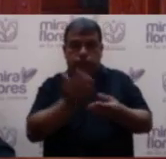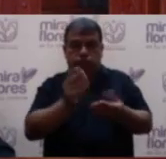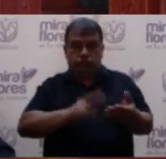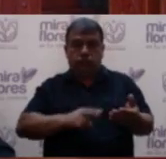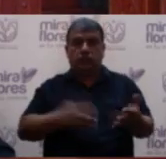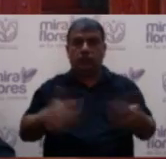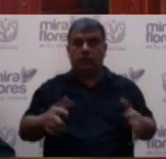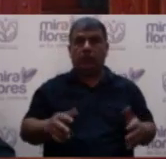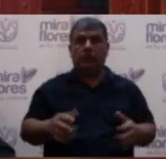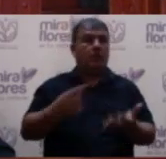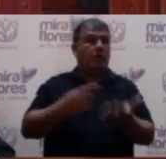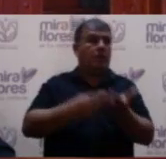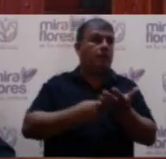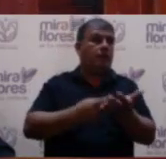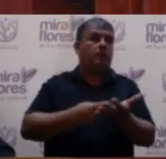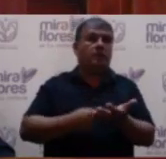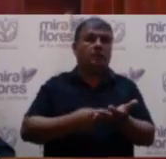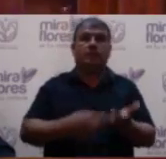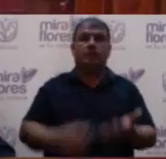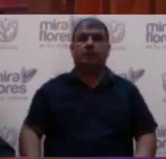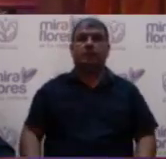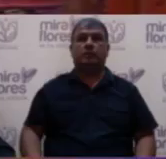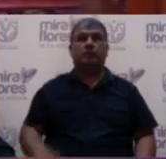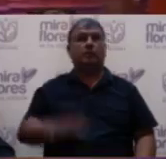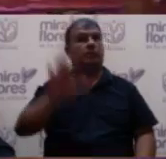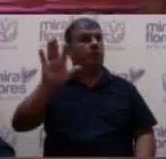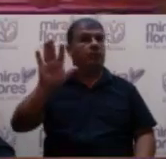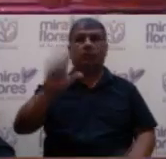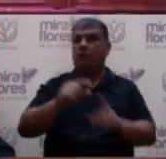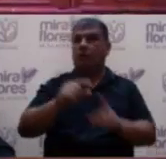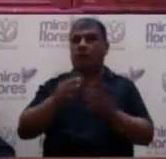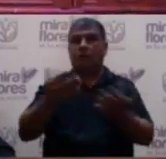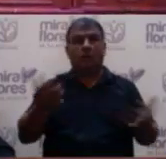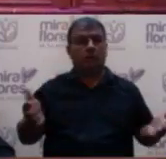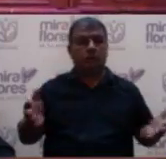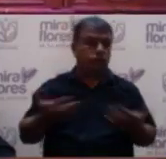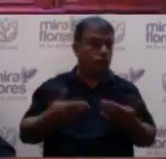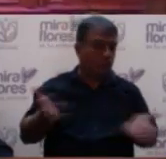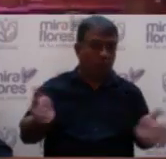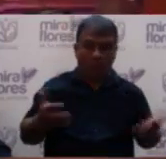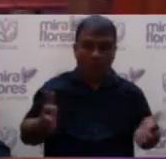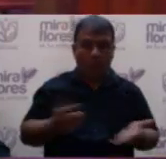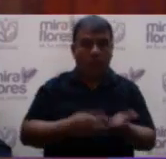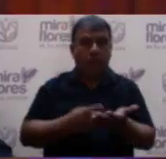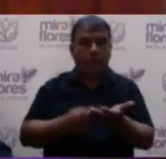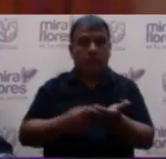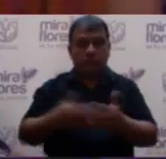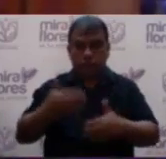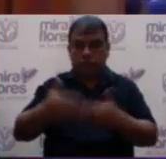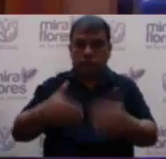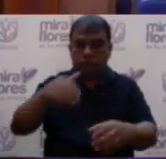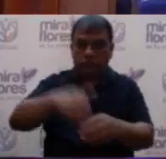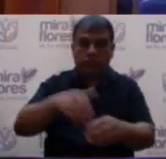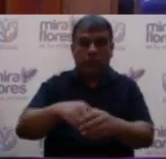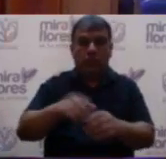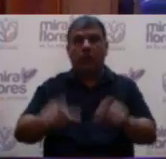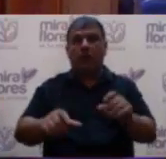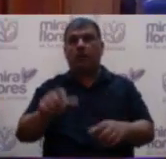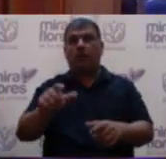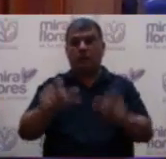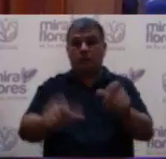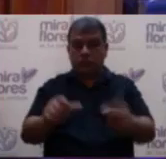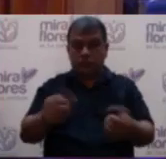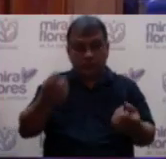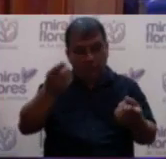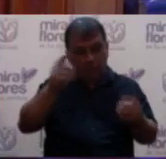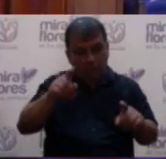acuerdo. Al debate, ofrezco el uso de la palabra. No habiendo debate, procederemos a votar. Aquellos miembros del consejo